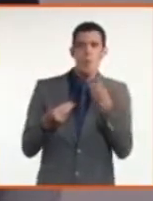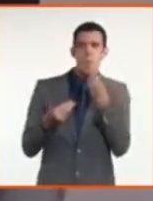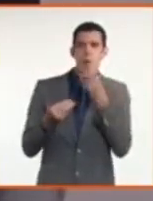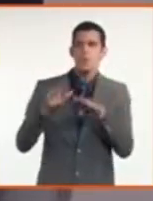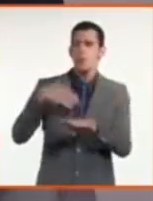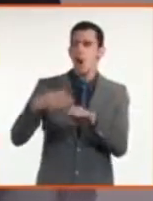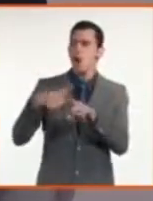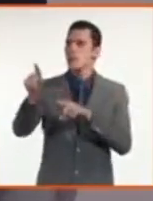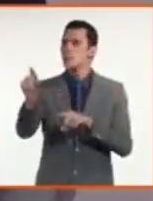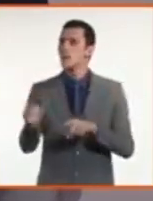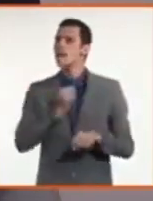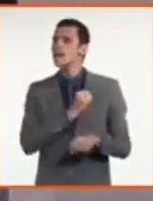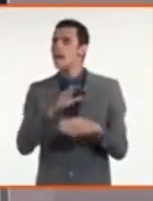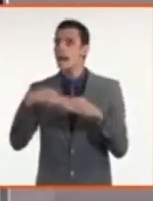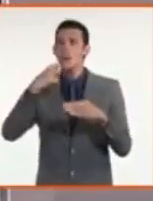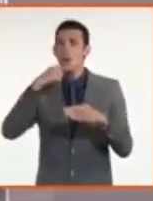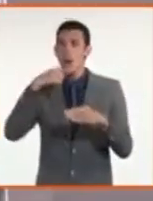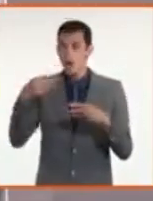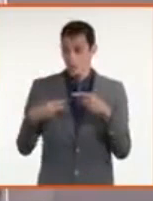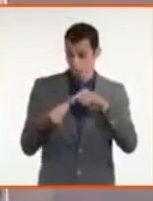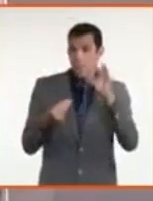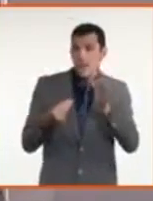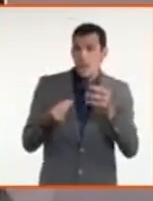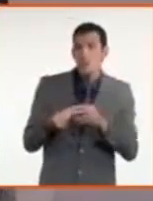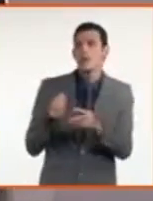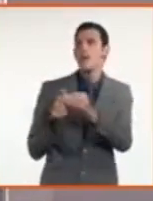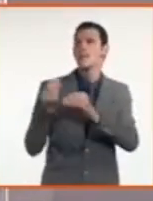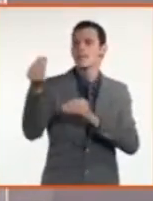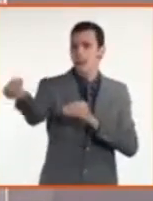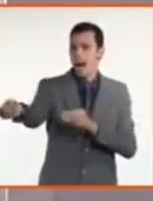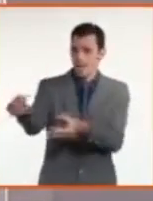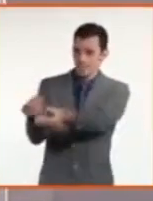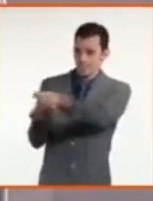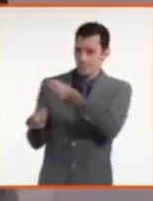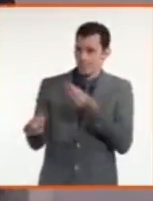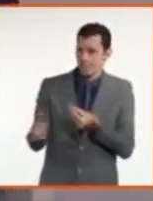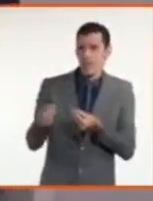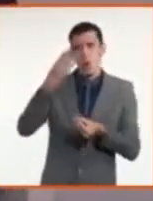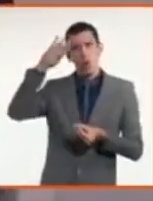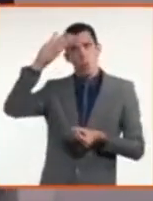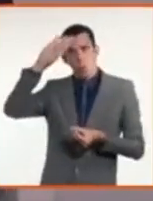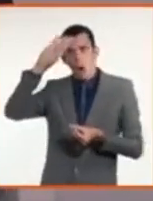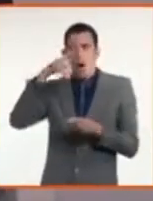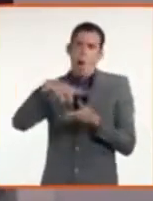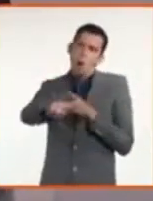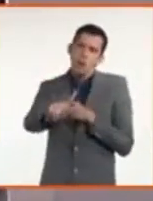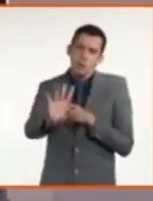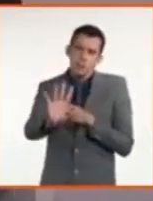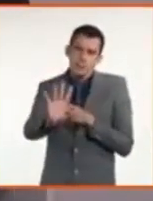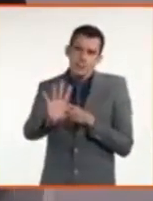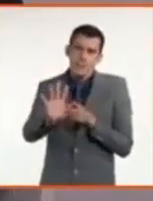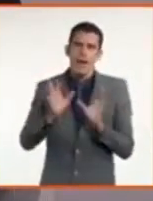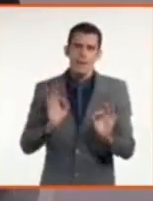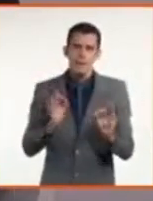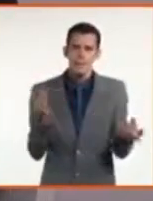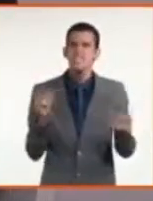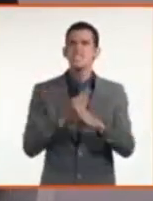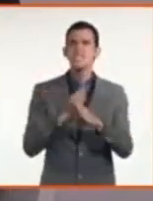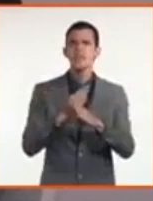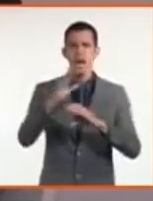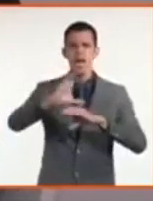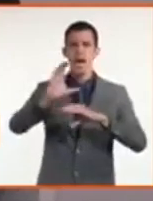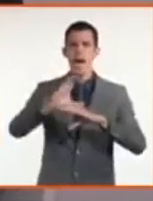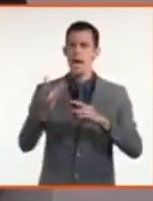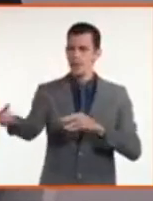y después tú vende ese dólar en el mercado cambiario ya tienes un destino porque hay una hay personas que están demandando esa divisa en